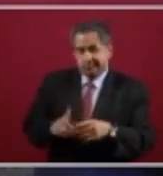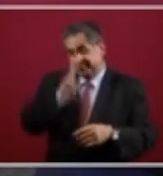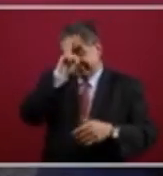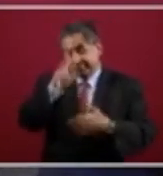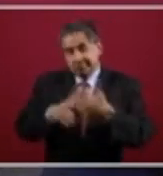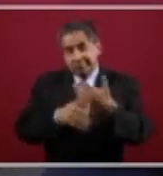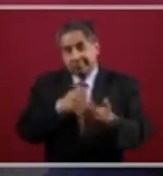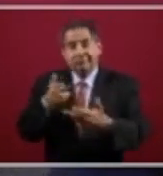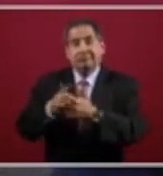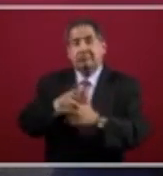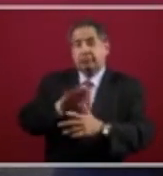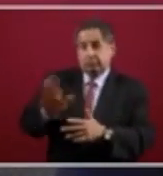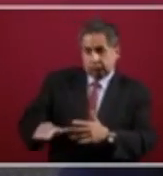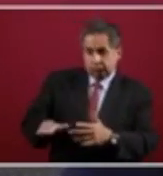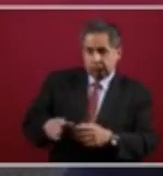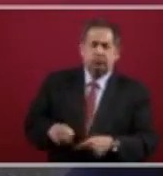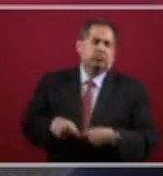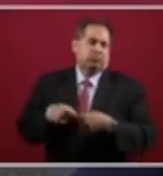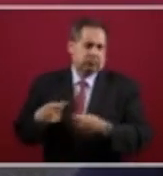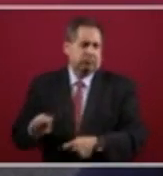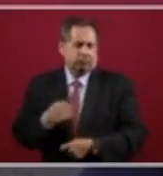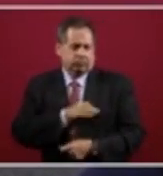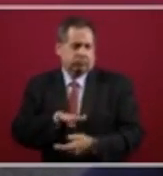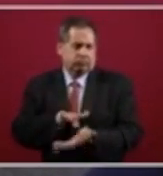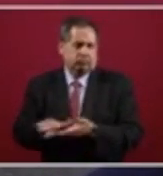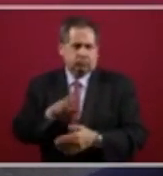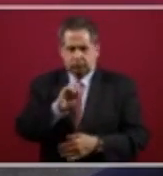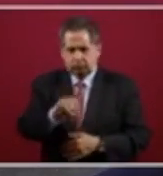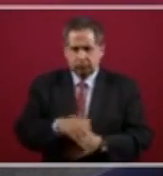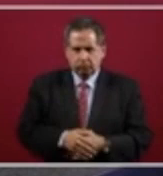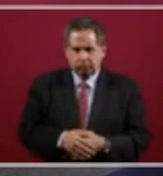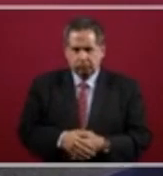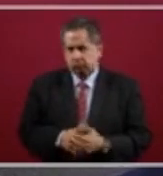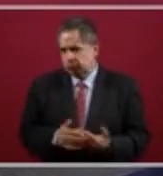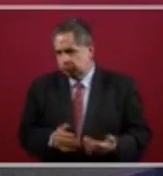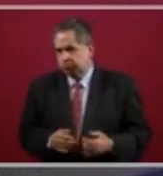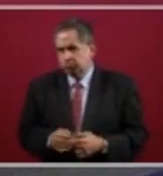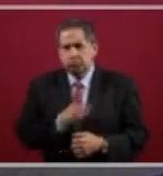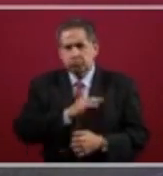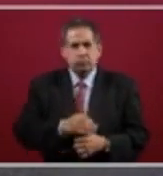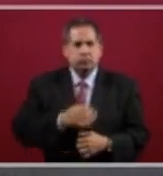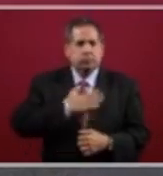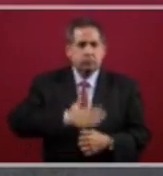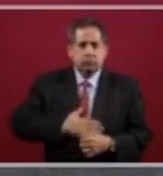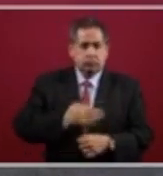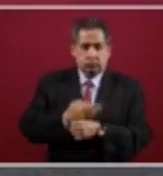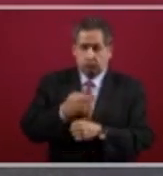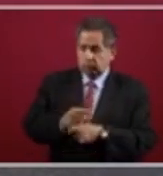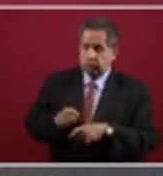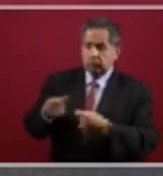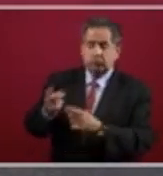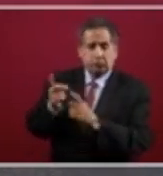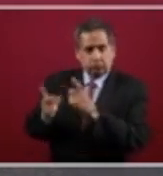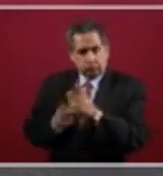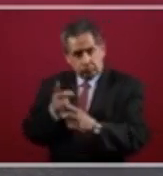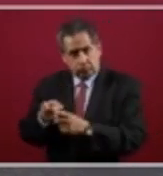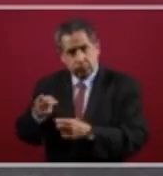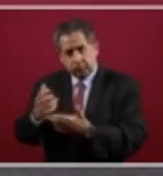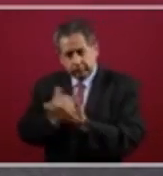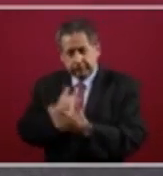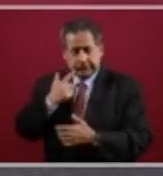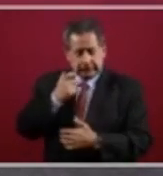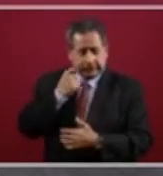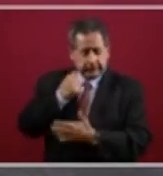violencia y, en este caso, hacer justicia a los deportistas, que